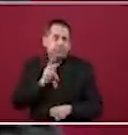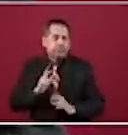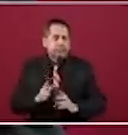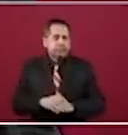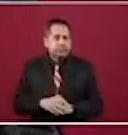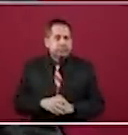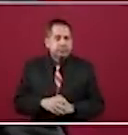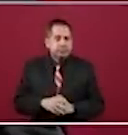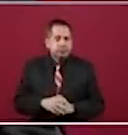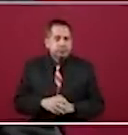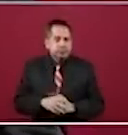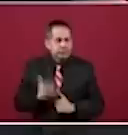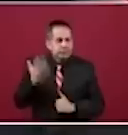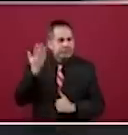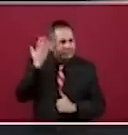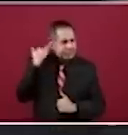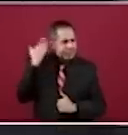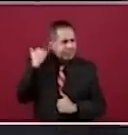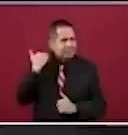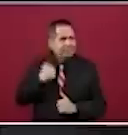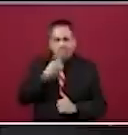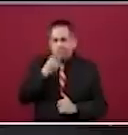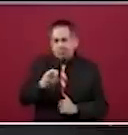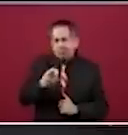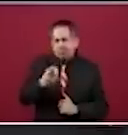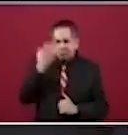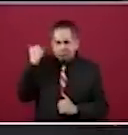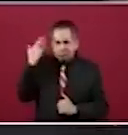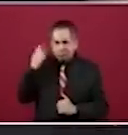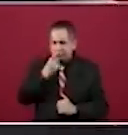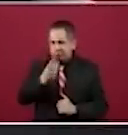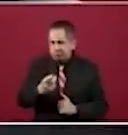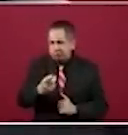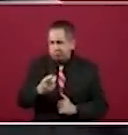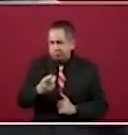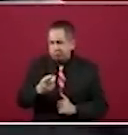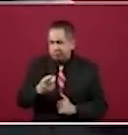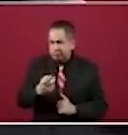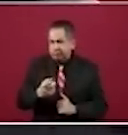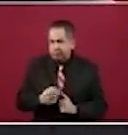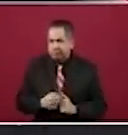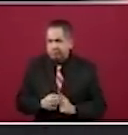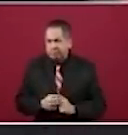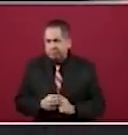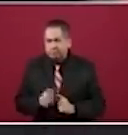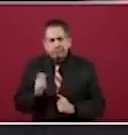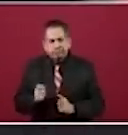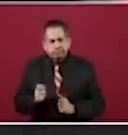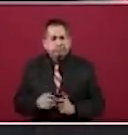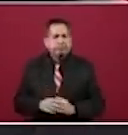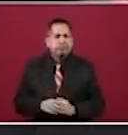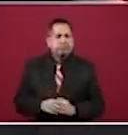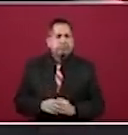dije en una ocasión que